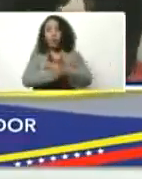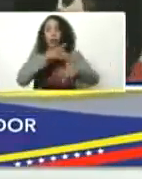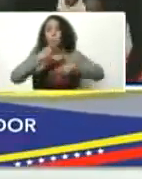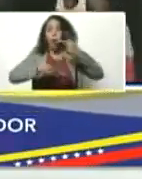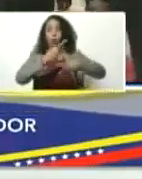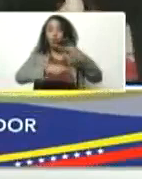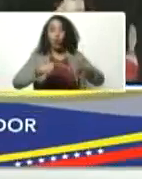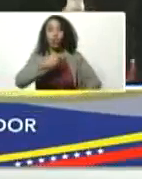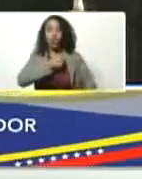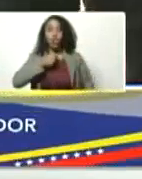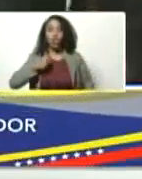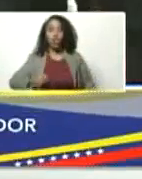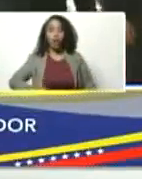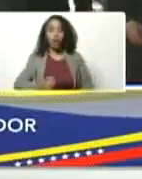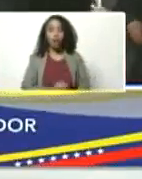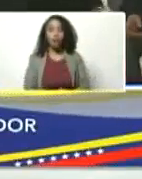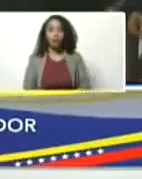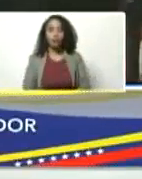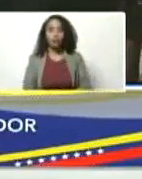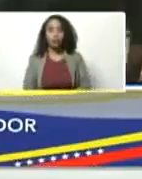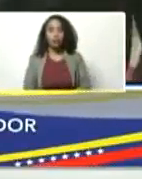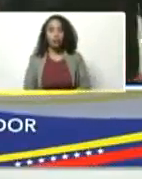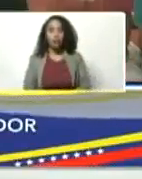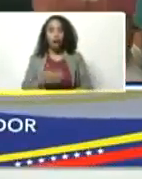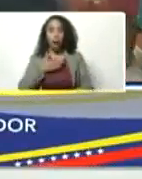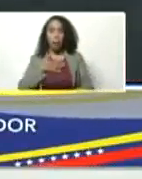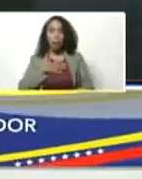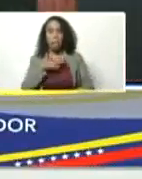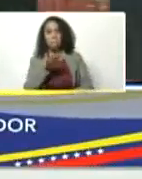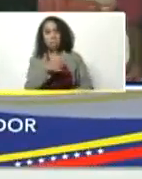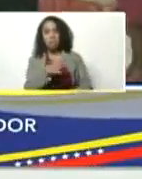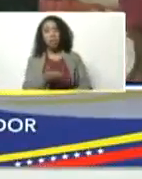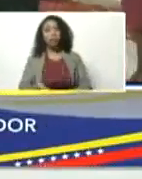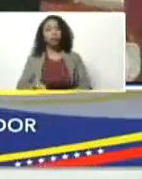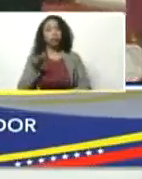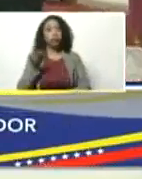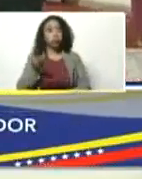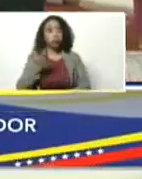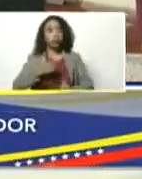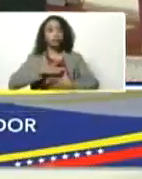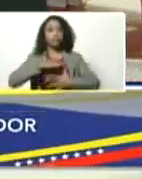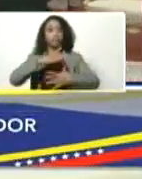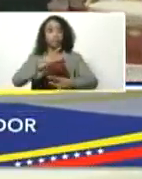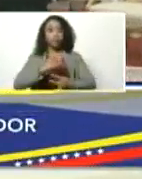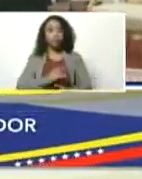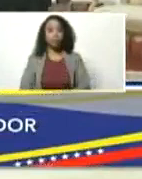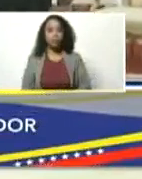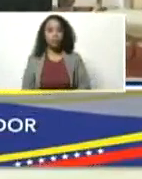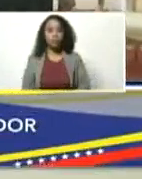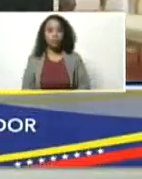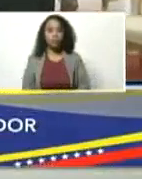productivas de la China. Y a mí me pareció tan importante, tan interesante, Loyo.